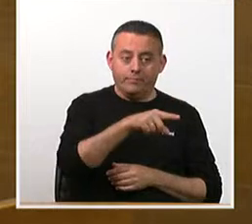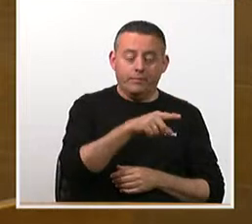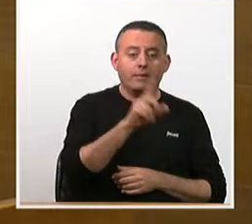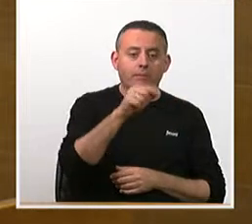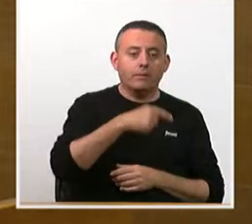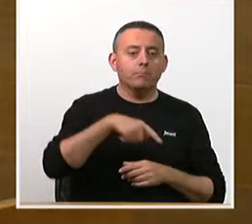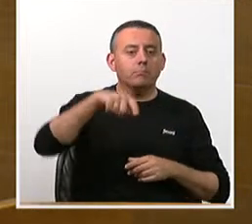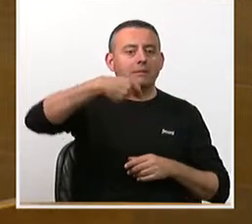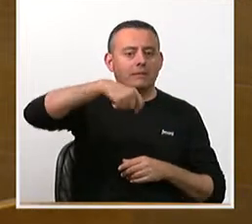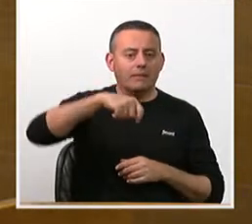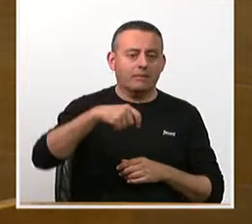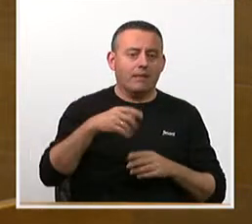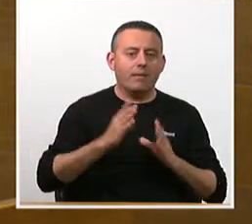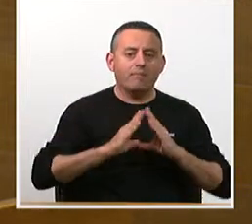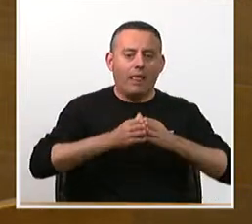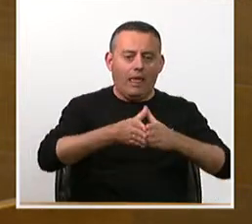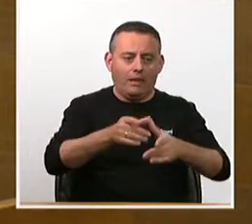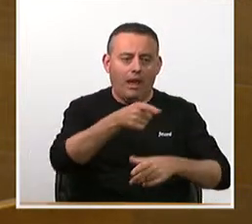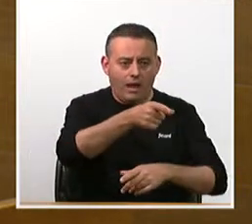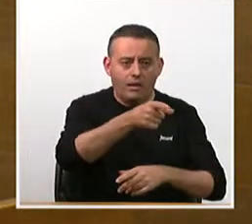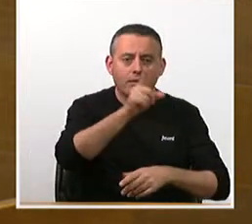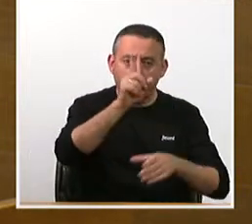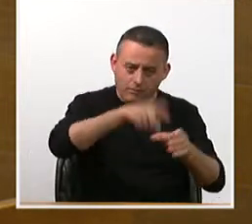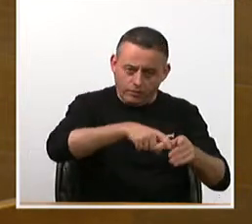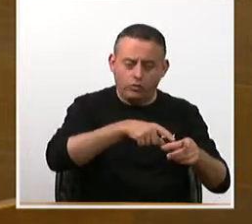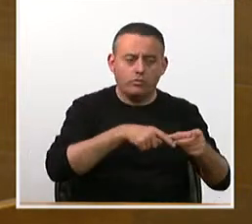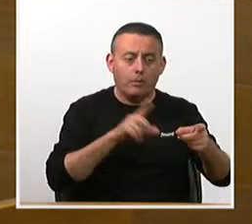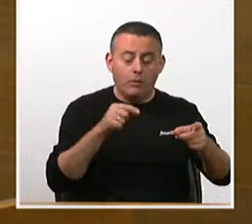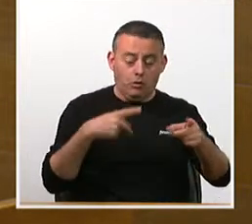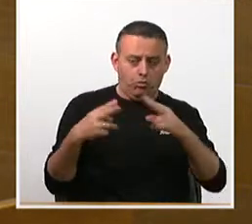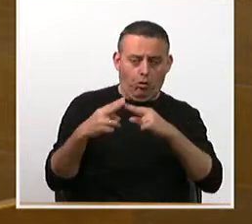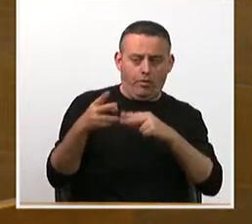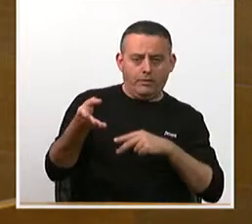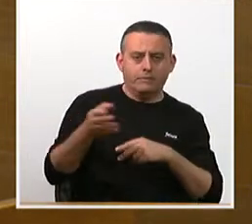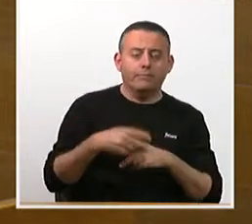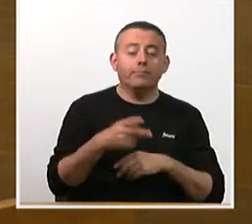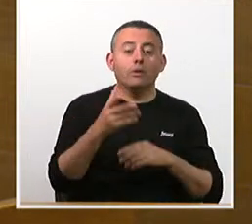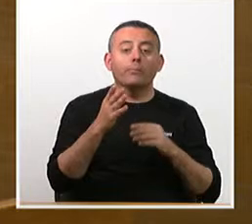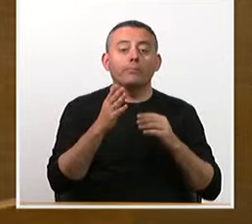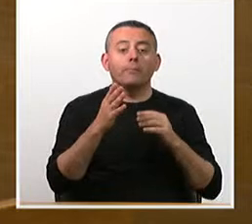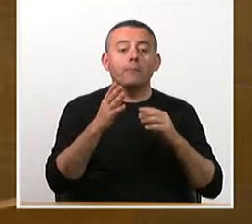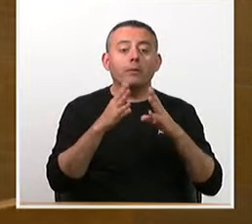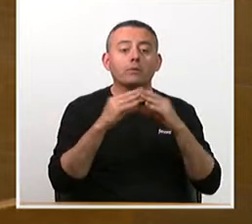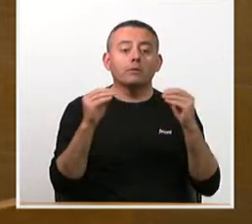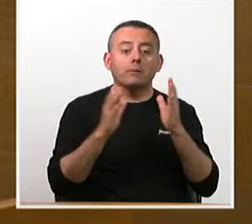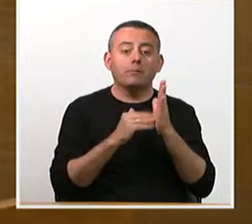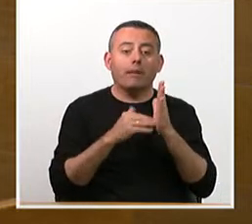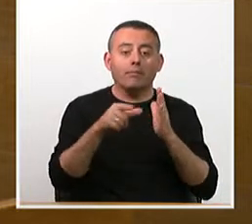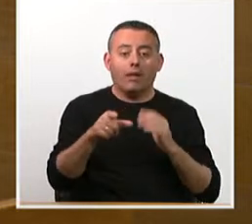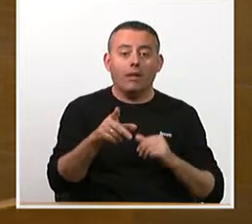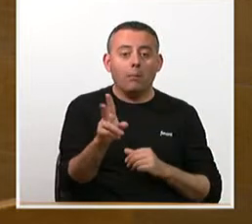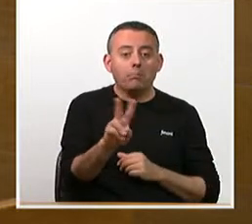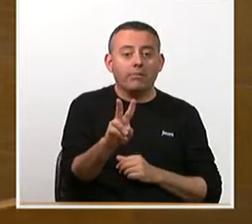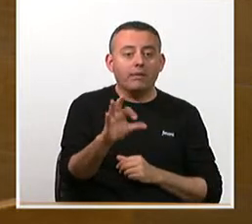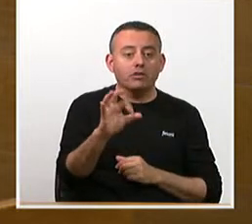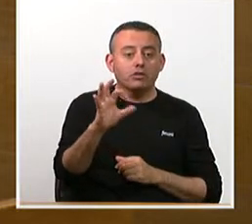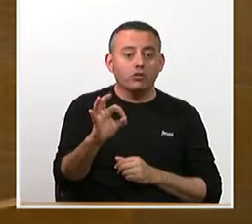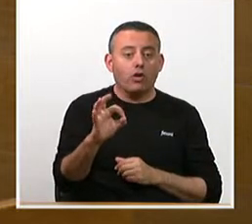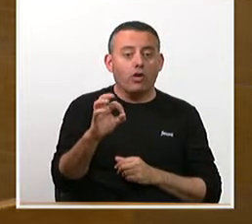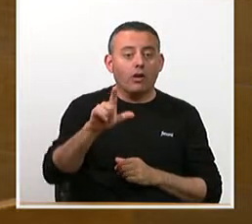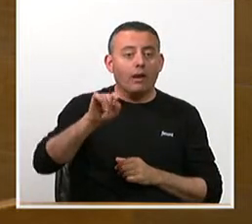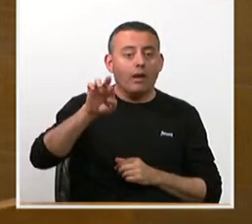creo que conocido por ustedes no en el caso de la Universidad de valencia Pues la verdad es que vicen Soler presentaba un